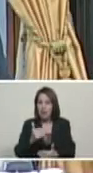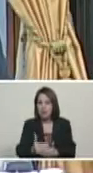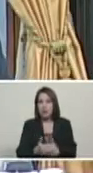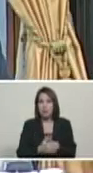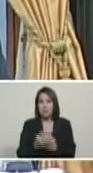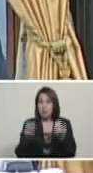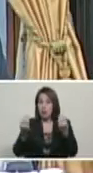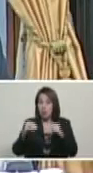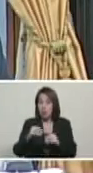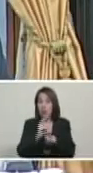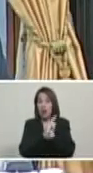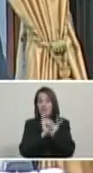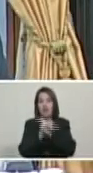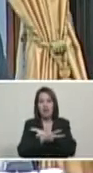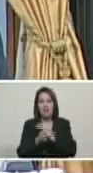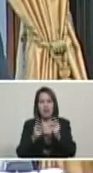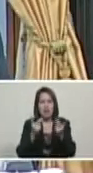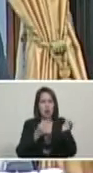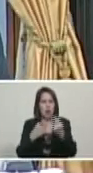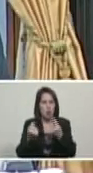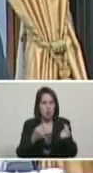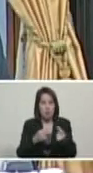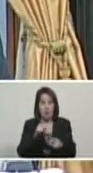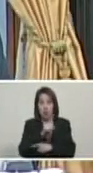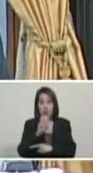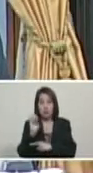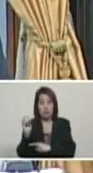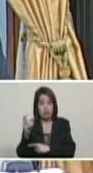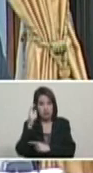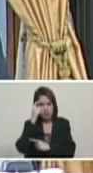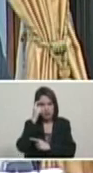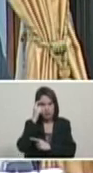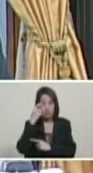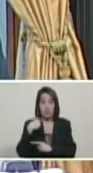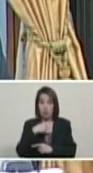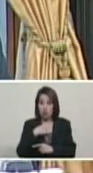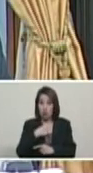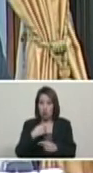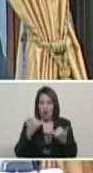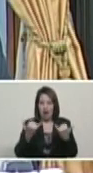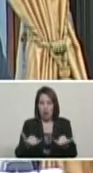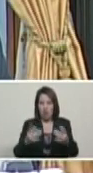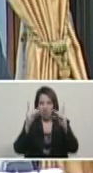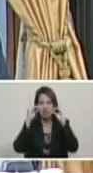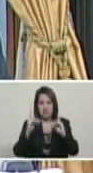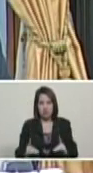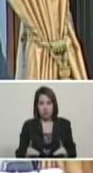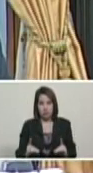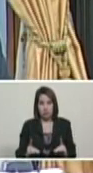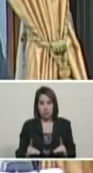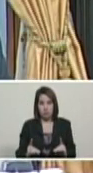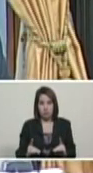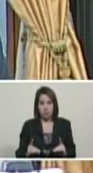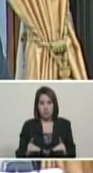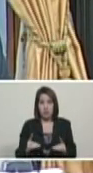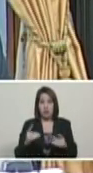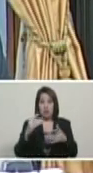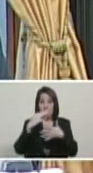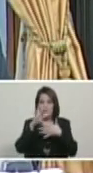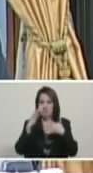de acuerdo a las variables económicas de estos 100 días, he decidido, como factor de